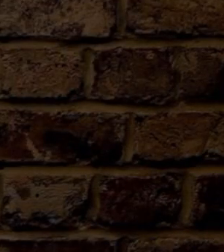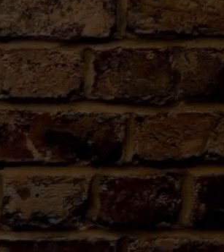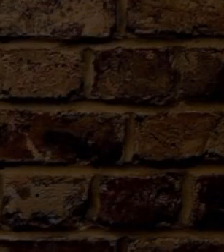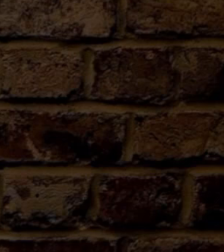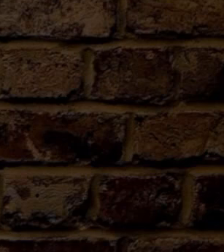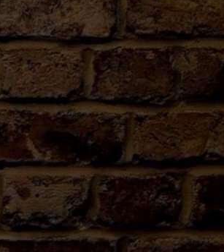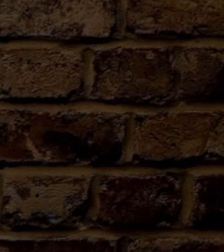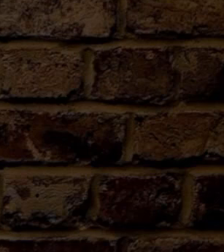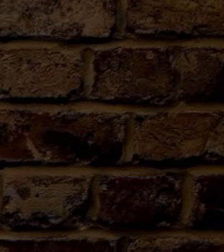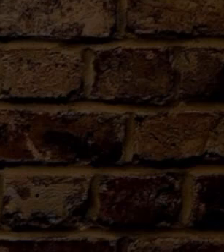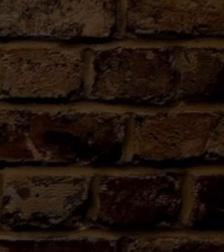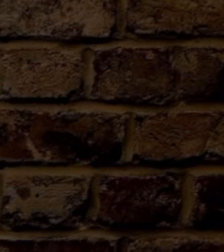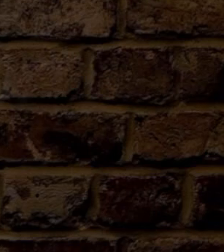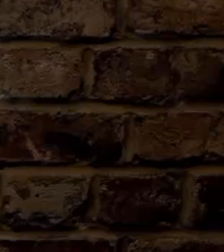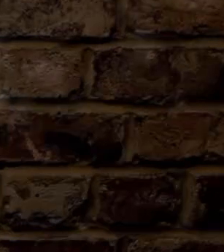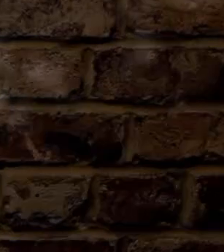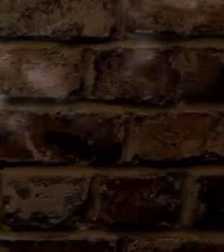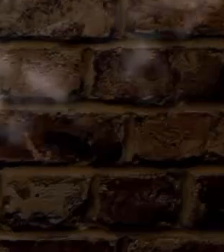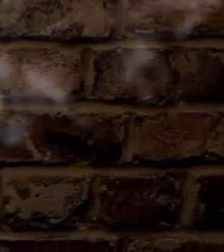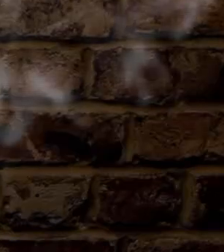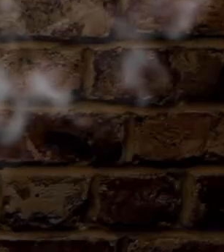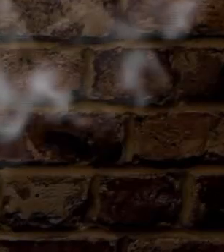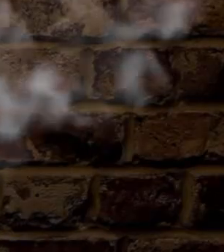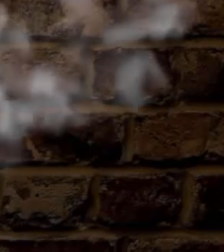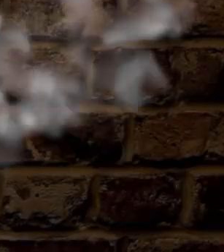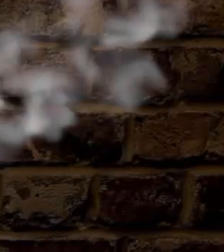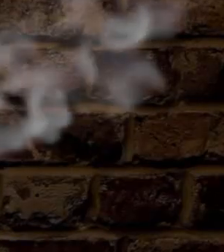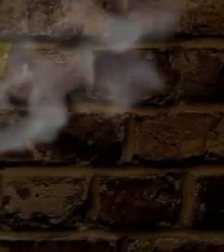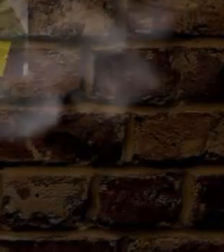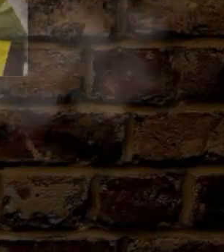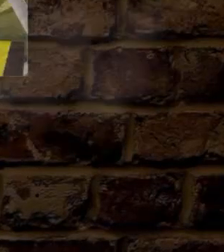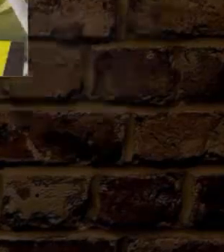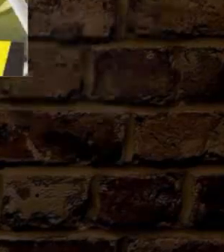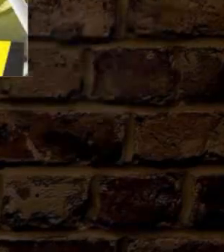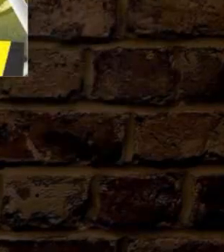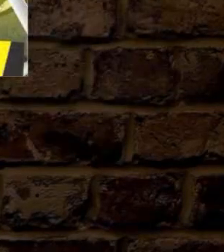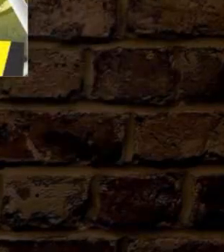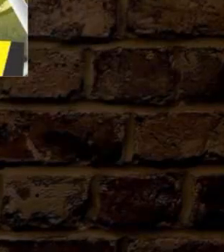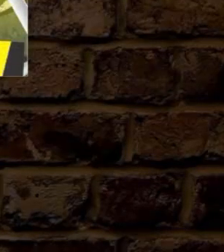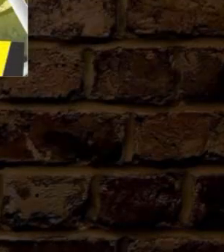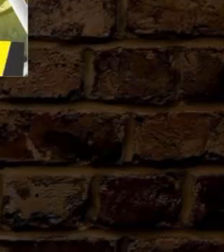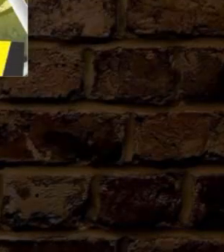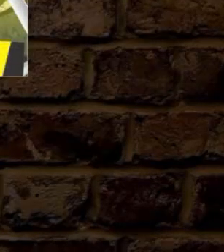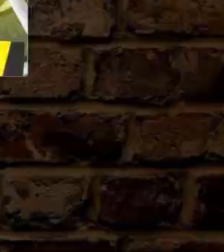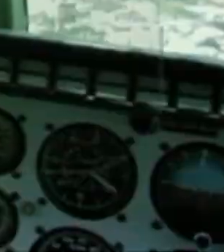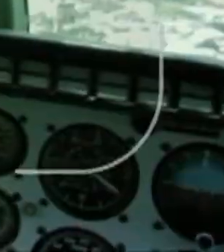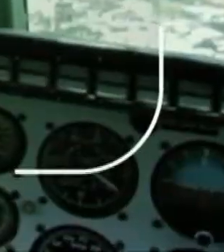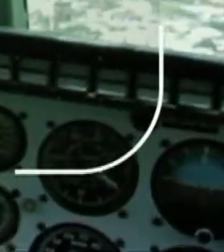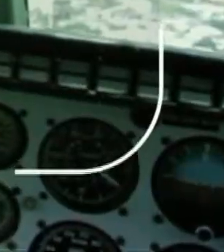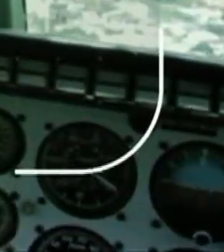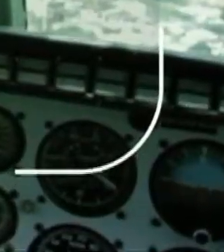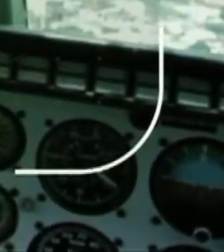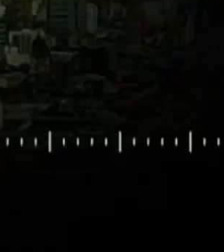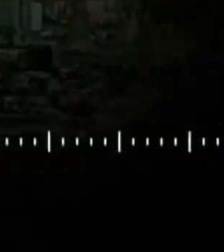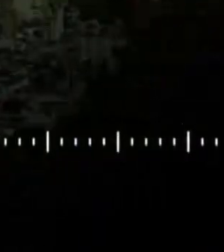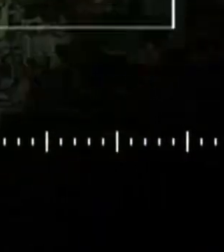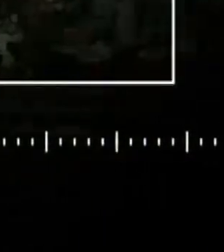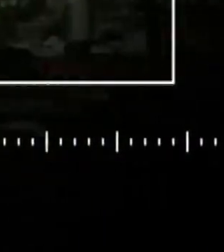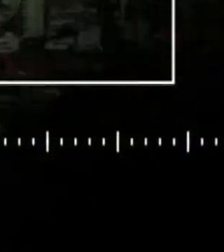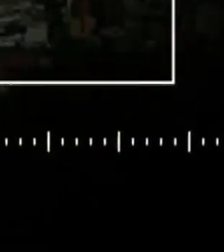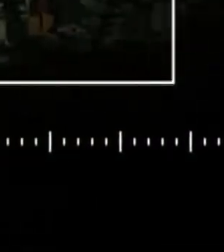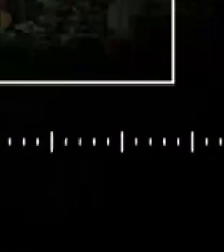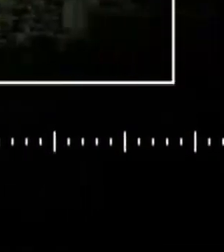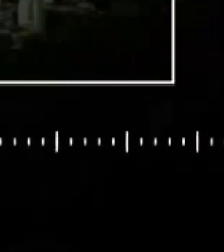desde 1950. Inmobiliaria Grupo Santander, Parqueadero La 37.